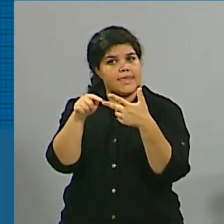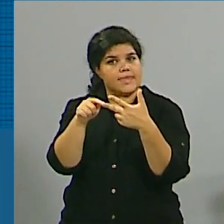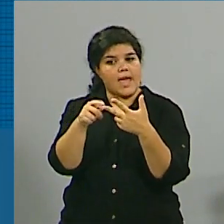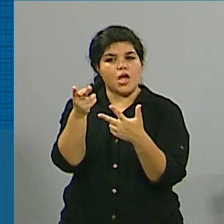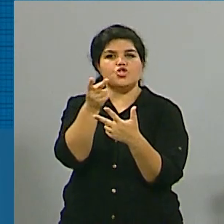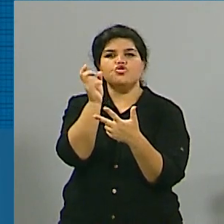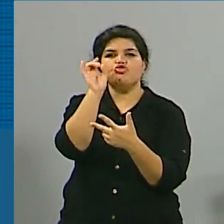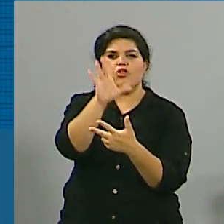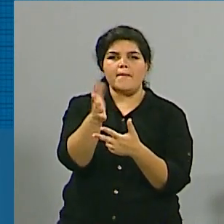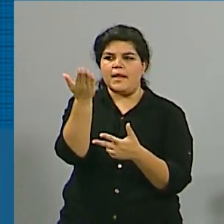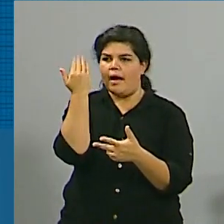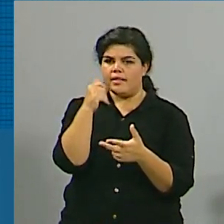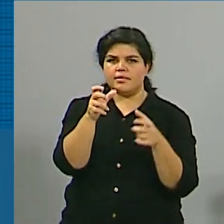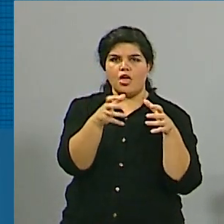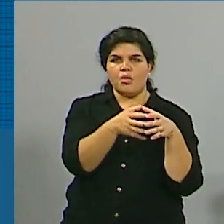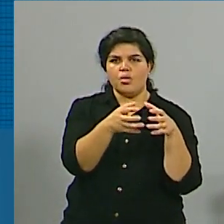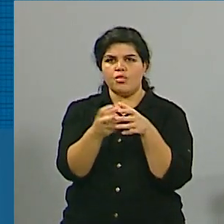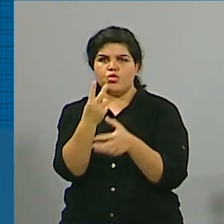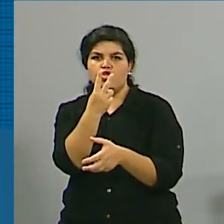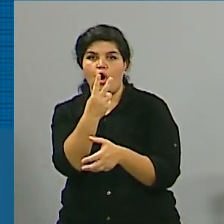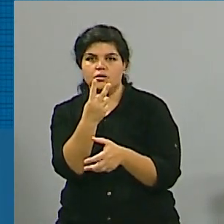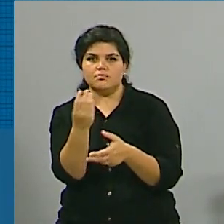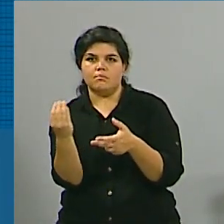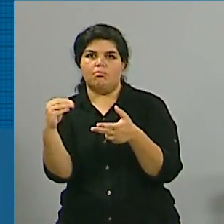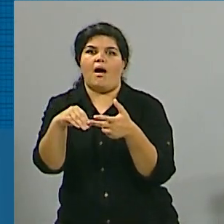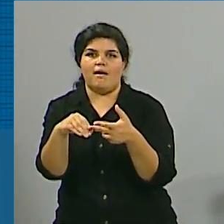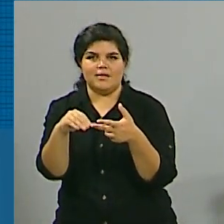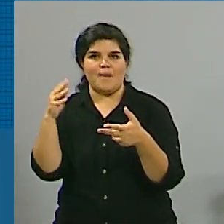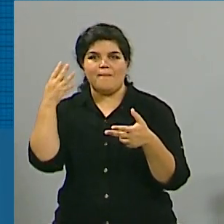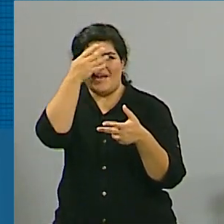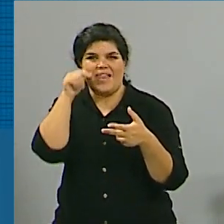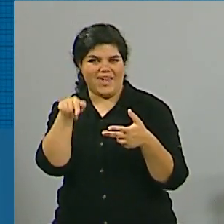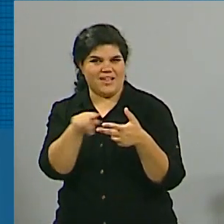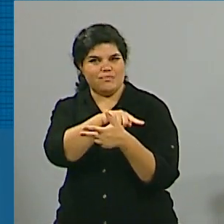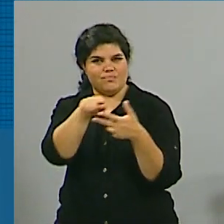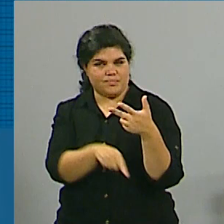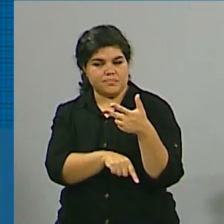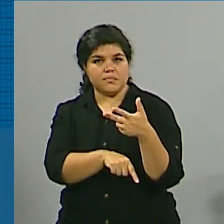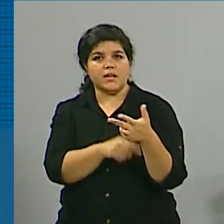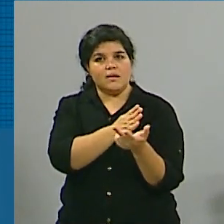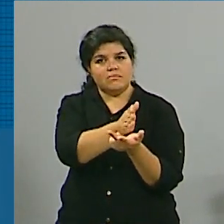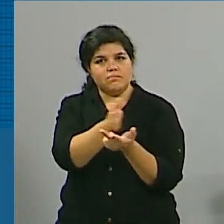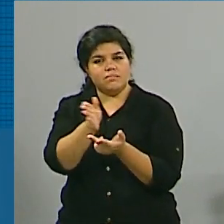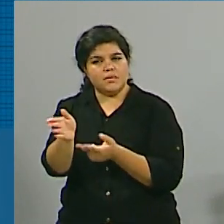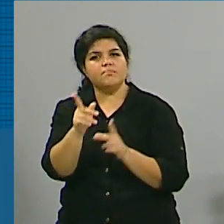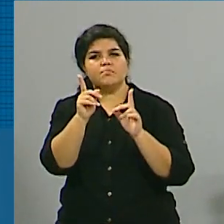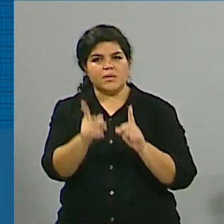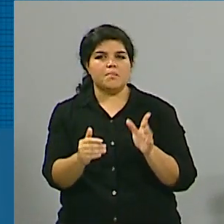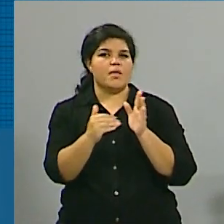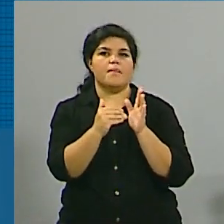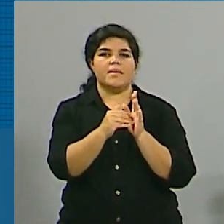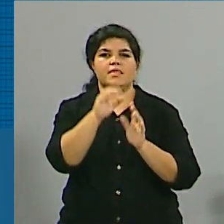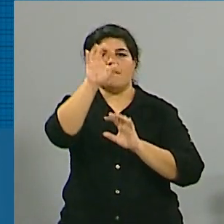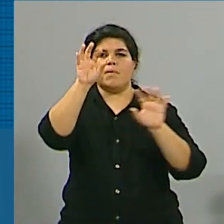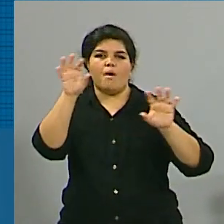había en Argentina. Es decir, que en estos momentos, con las mediciones que estamos viendo y teniendo en diferentes provincias y también a nivel nacional,